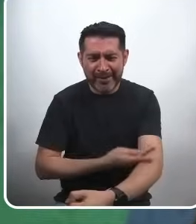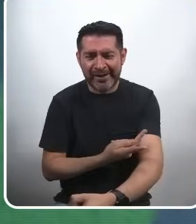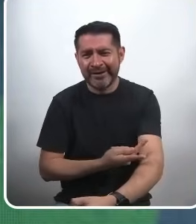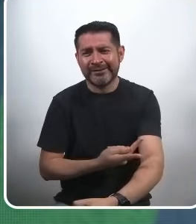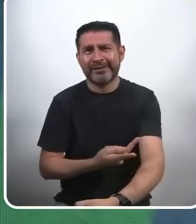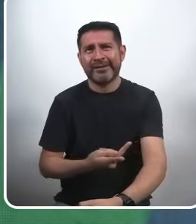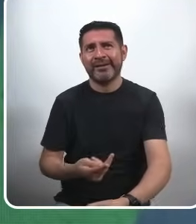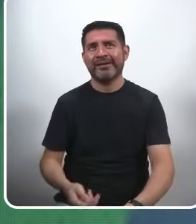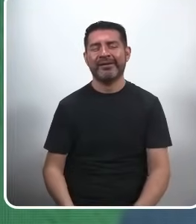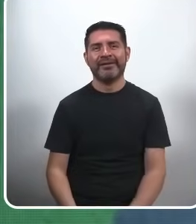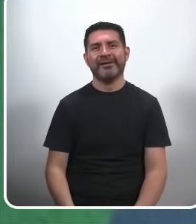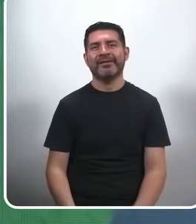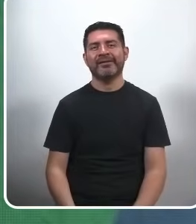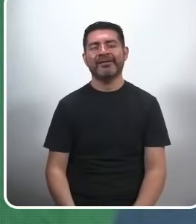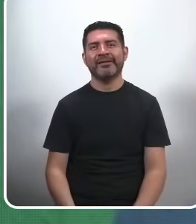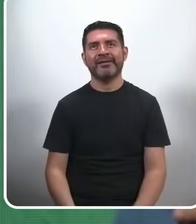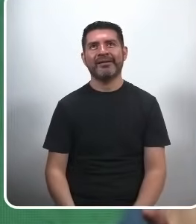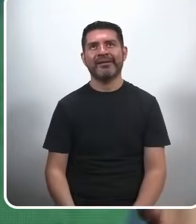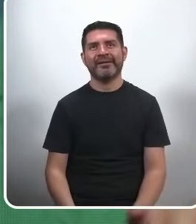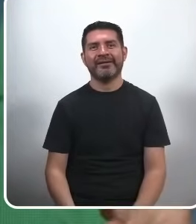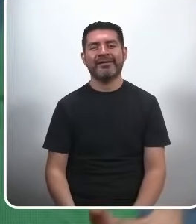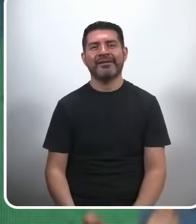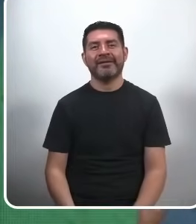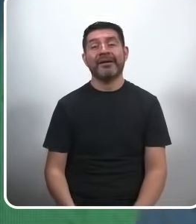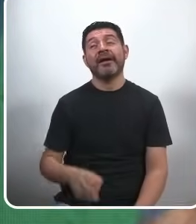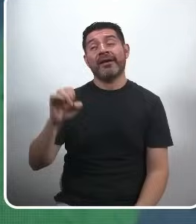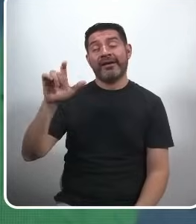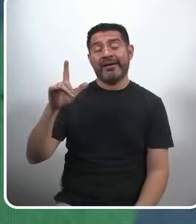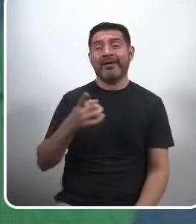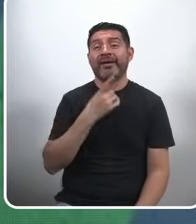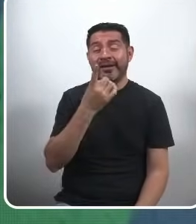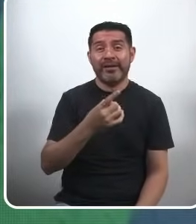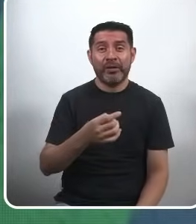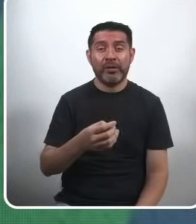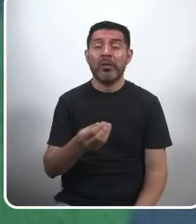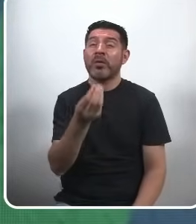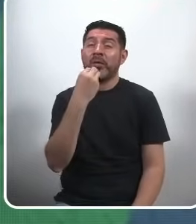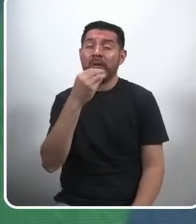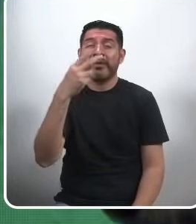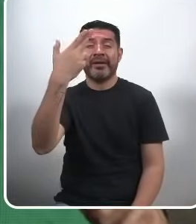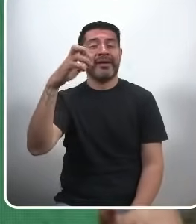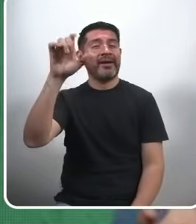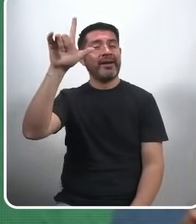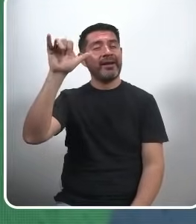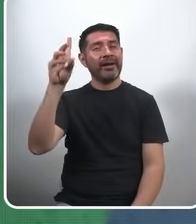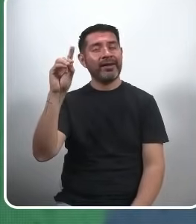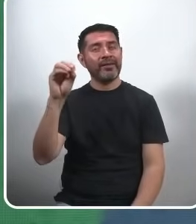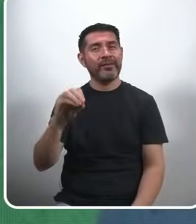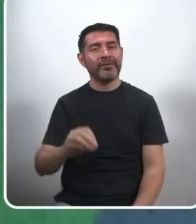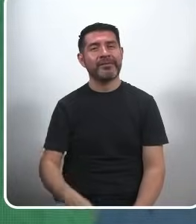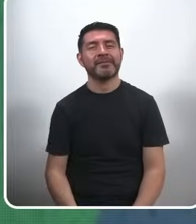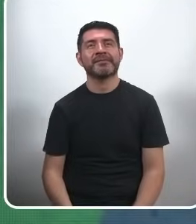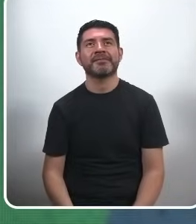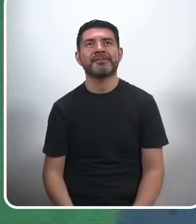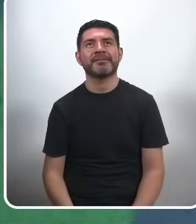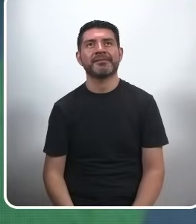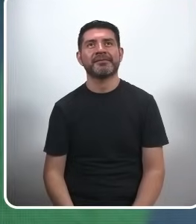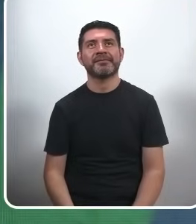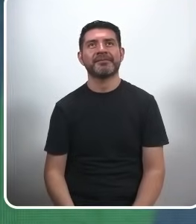Y le dije, comí helado. ¿Por qué? Me estás arruinando la vida, ¿verdad? Y yo sé